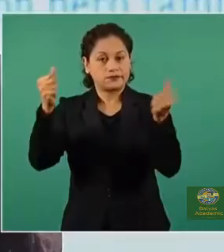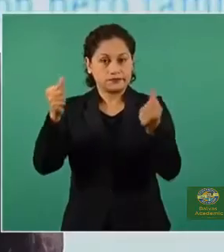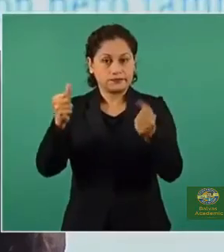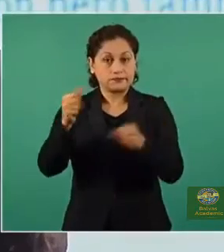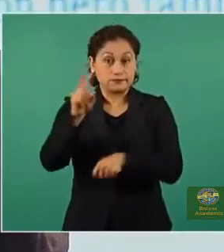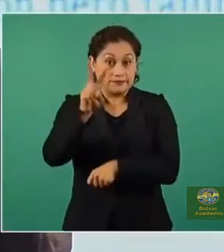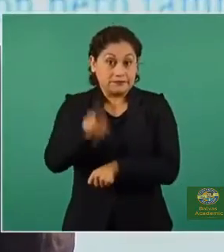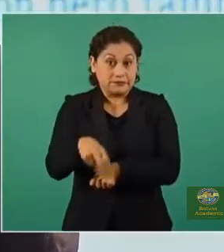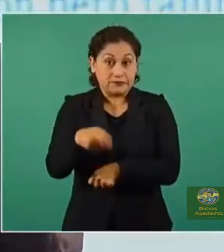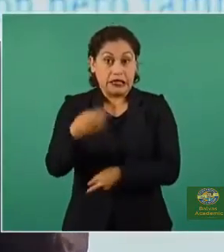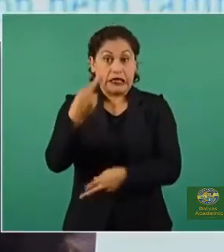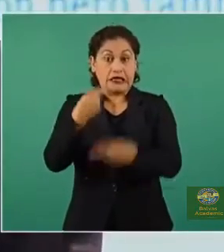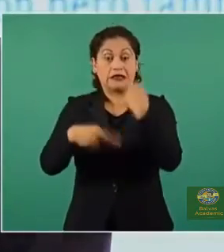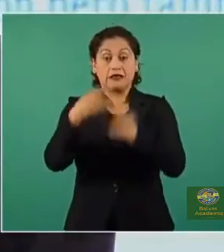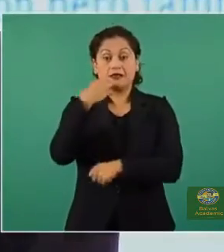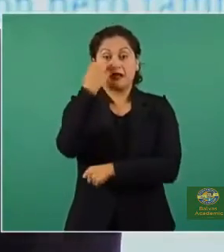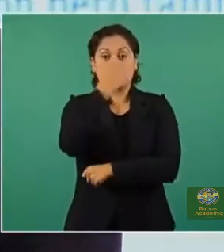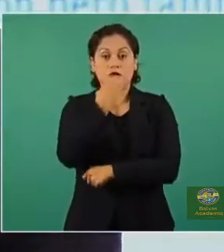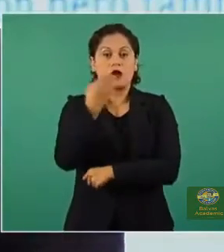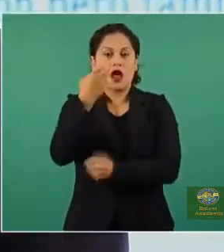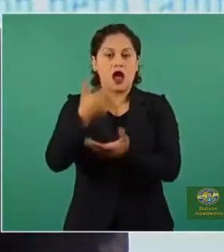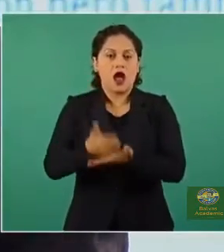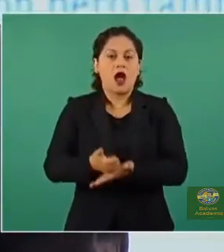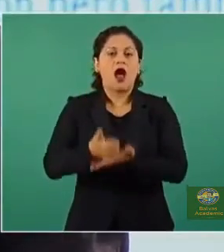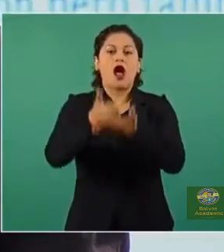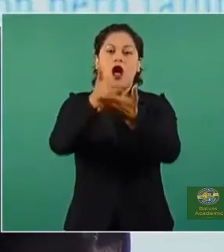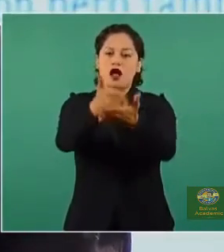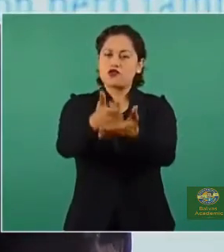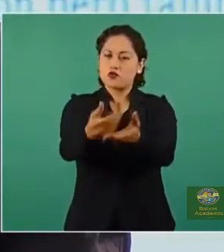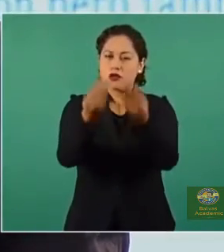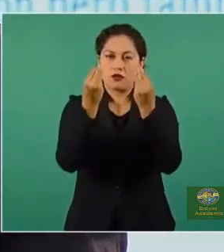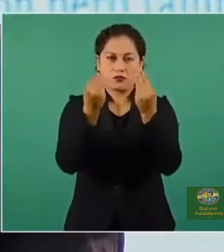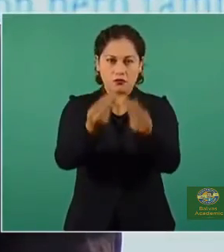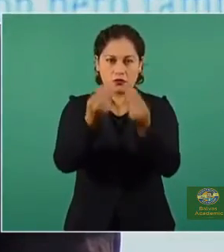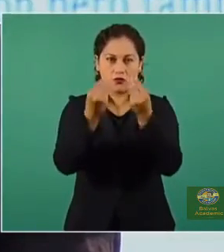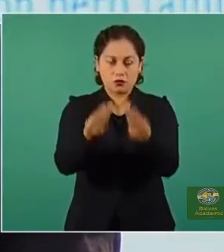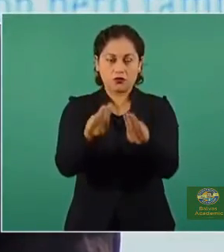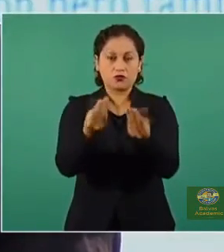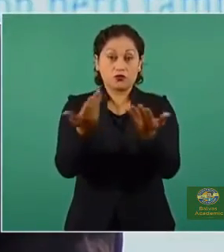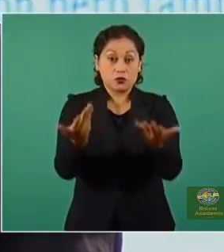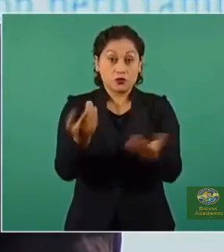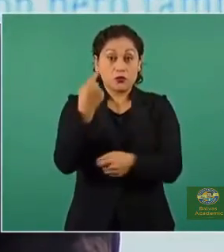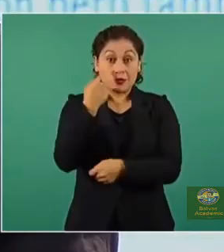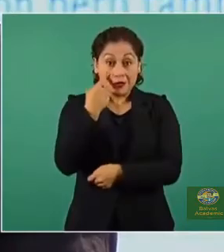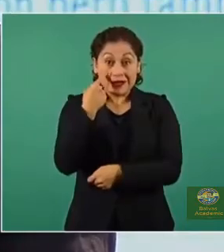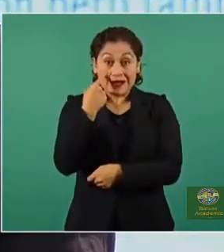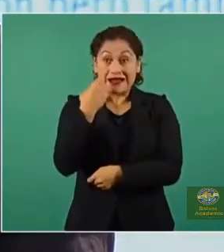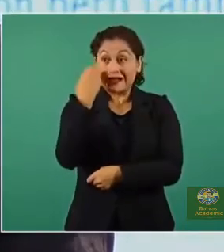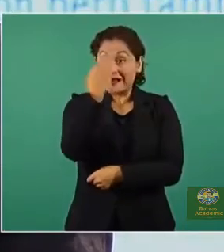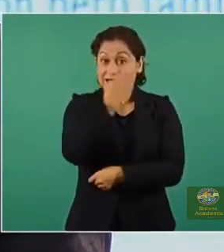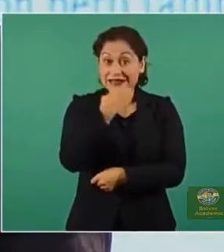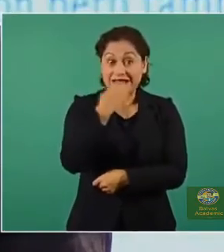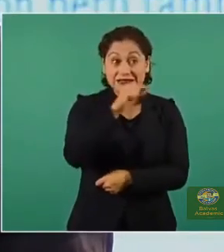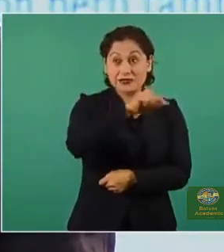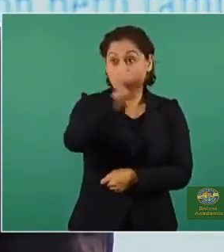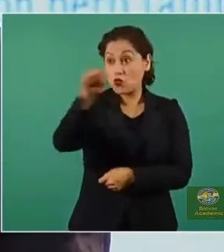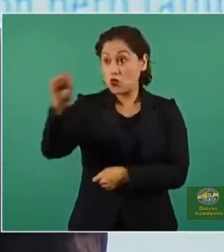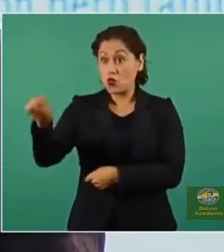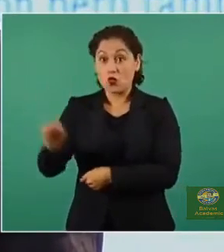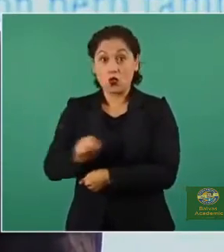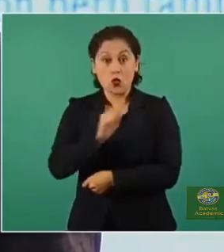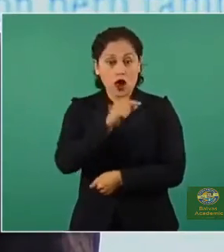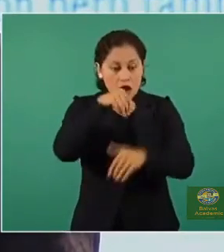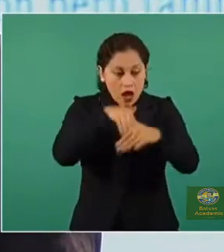una medida preventiva importantísima. Las escuelas son espacios de formación, pero también